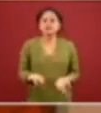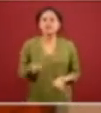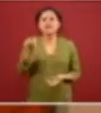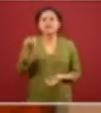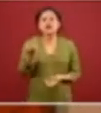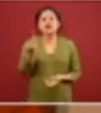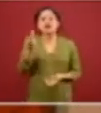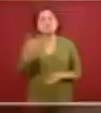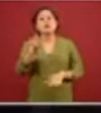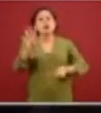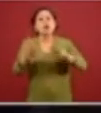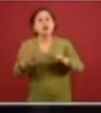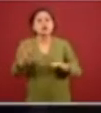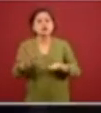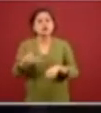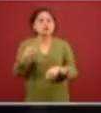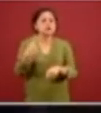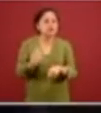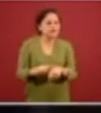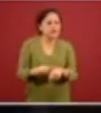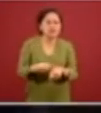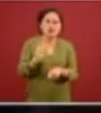esto. La siguiente, por favor.